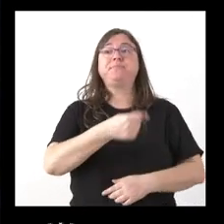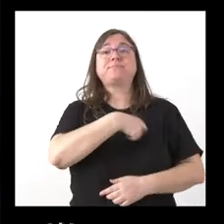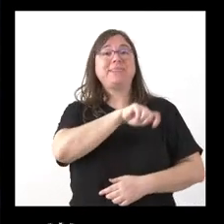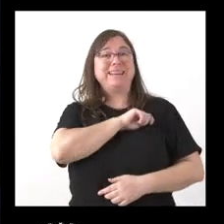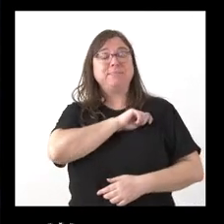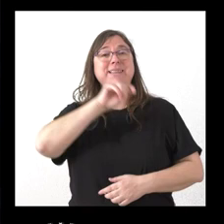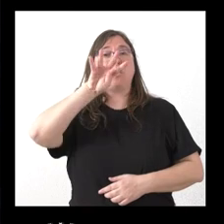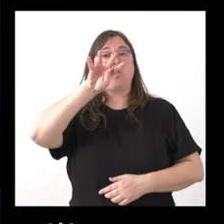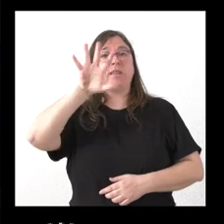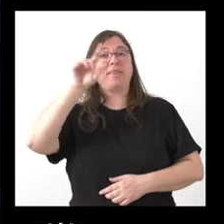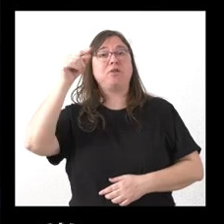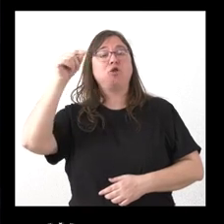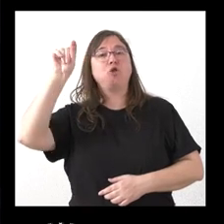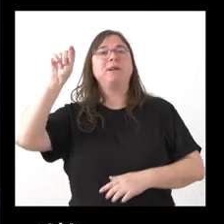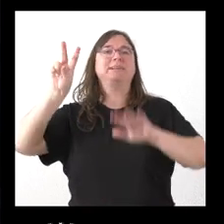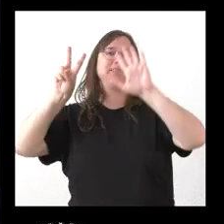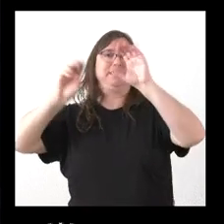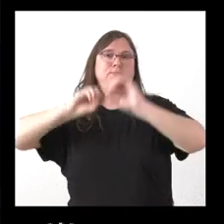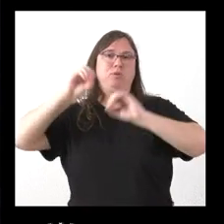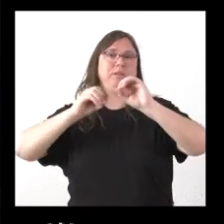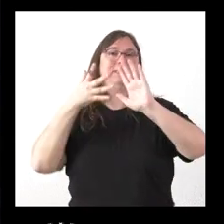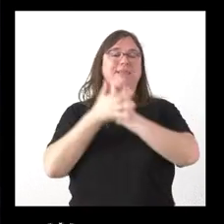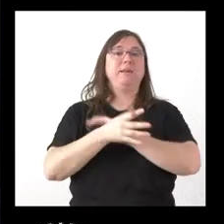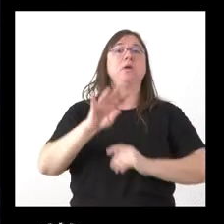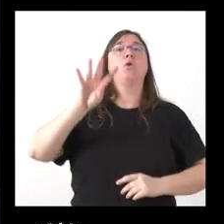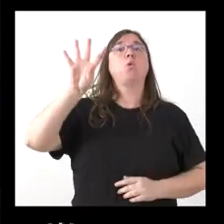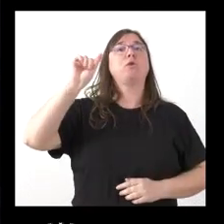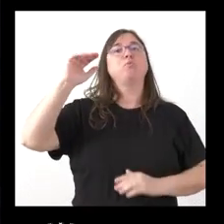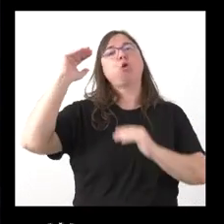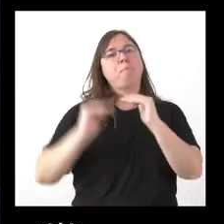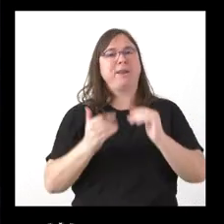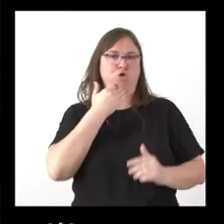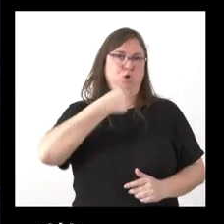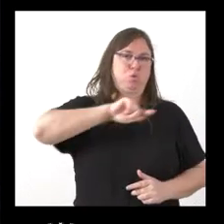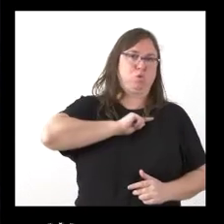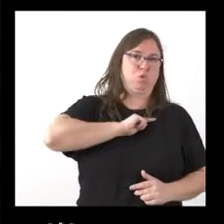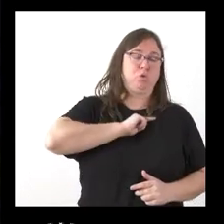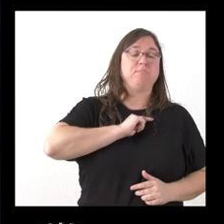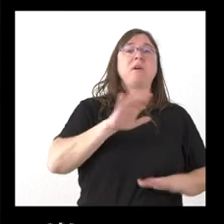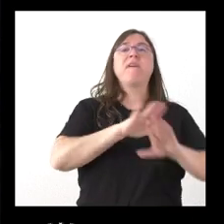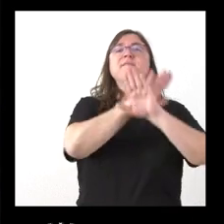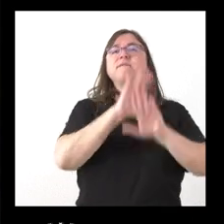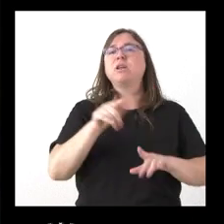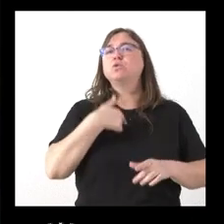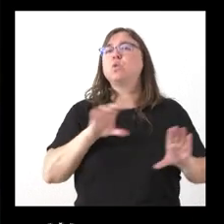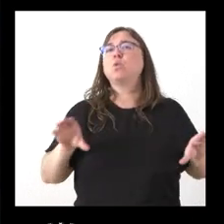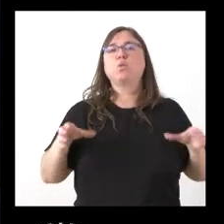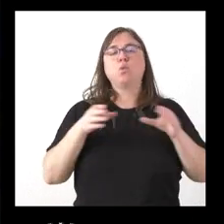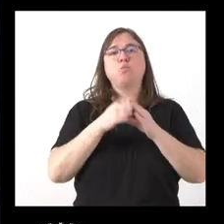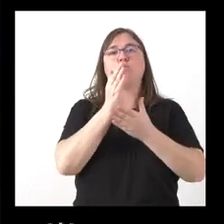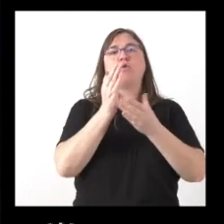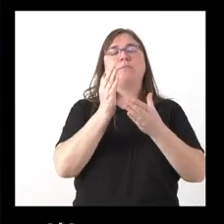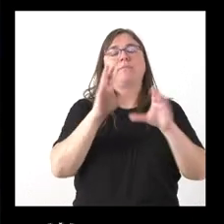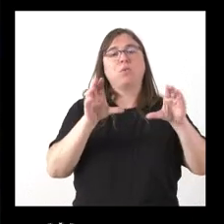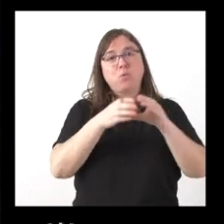45,7 ciento es decir cuatro puntos menos que en Castilla y león y finalmente estamos entre el grupo de comunidades con menor